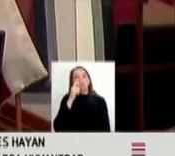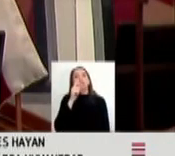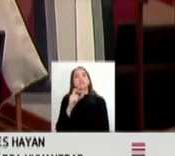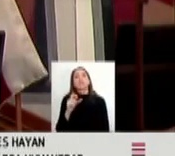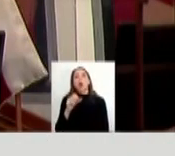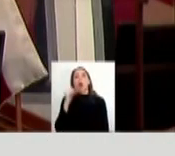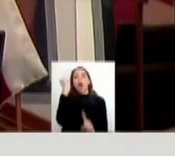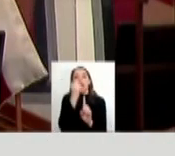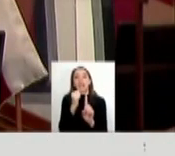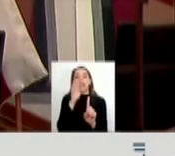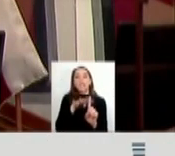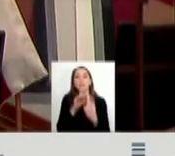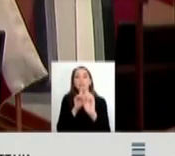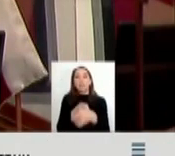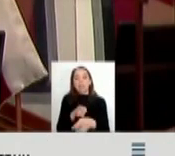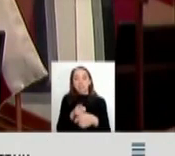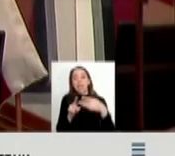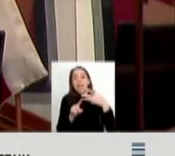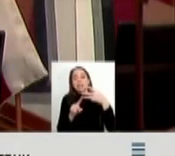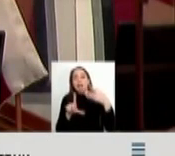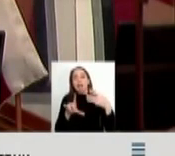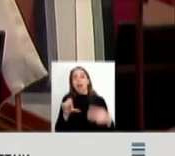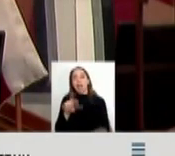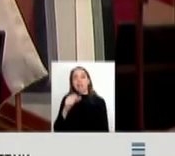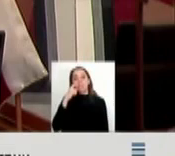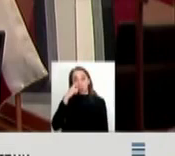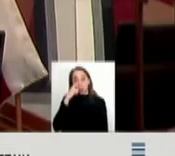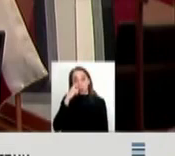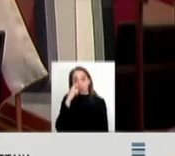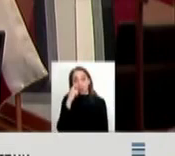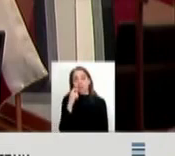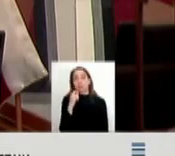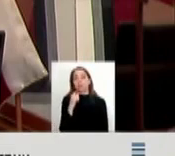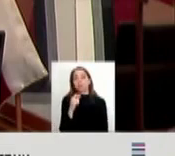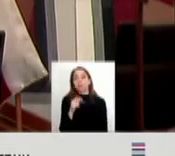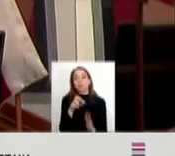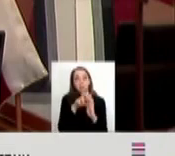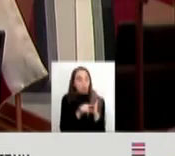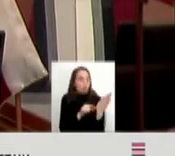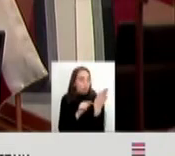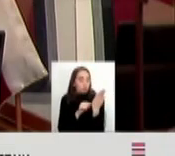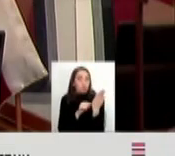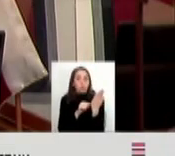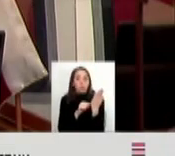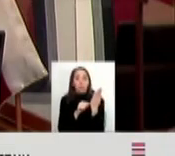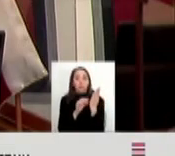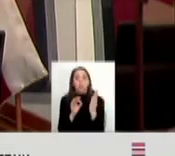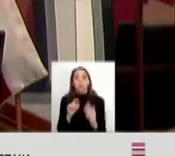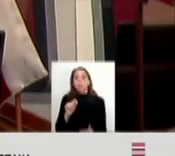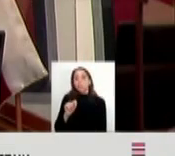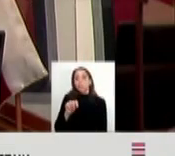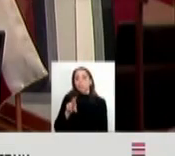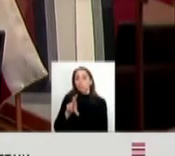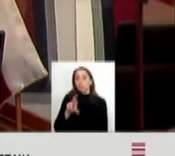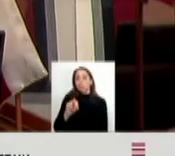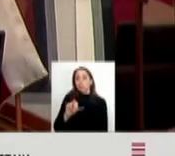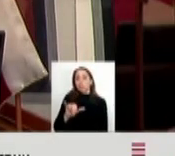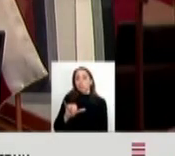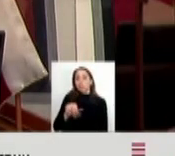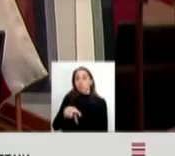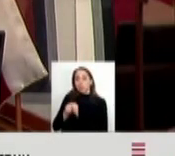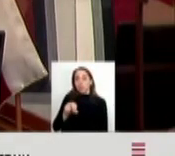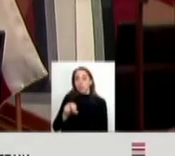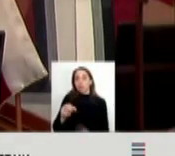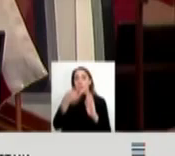nos pone sobre la mesa un proyecto de carácter troyano. Este proyecto vulnera garantías de derechos humanos a nivel